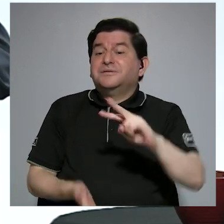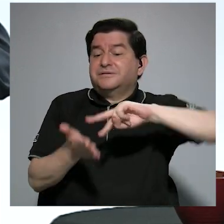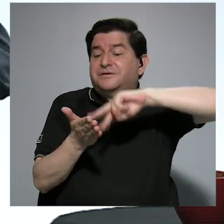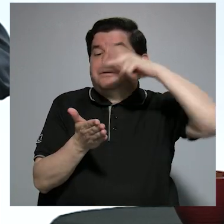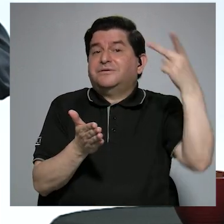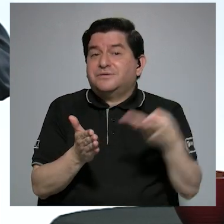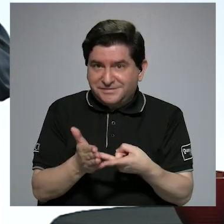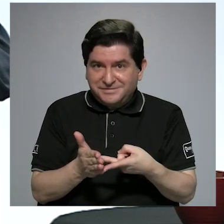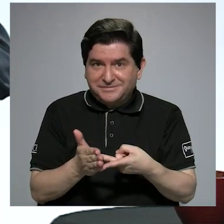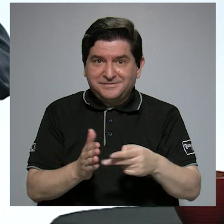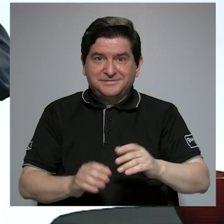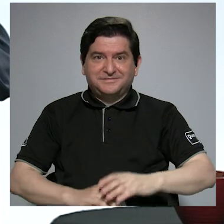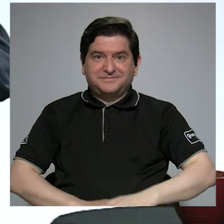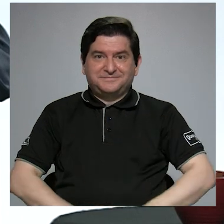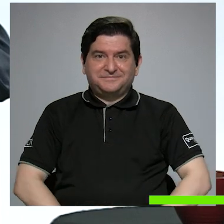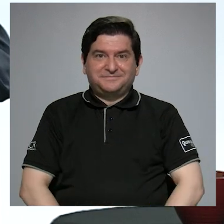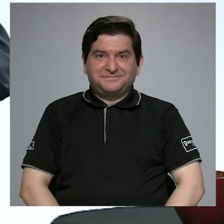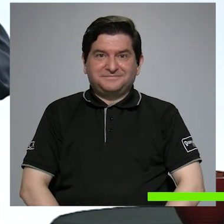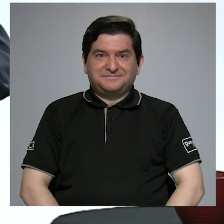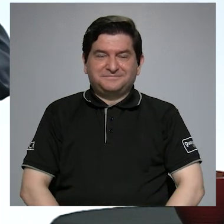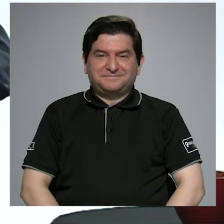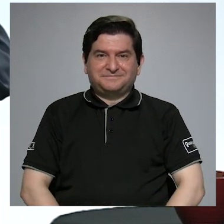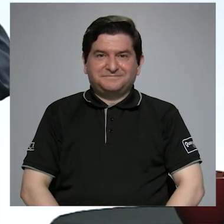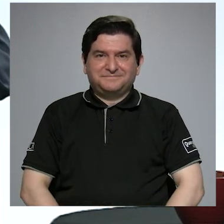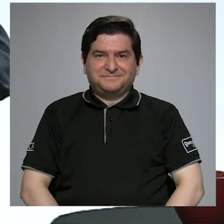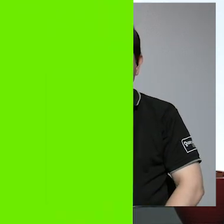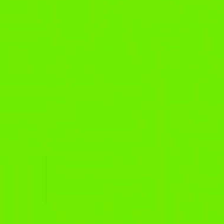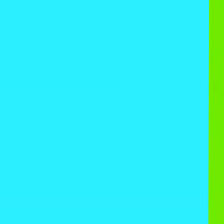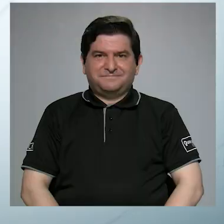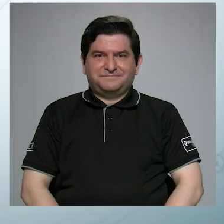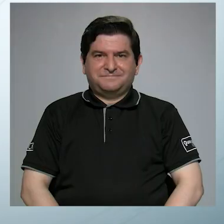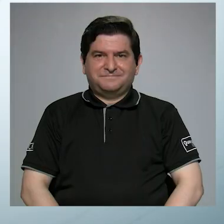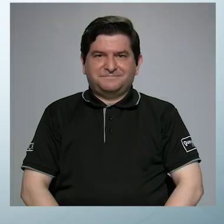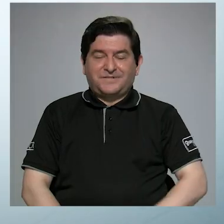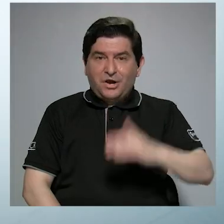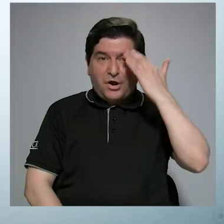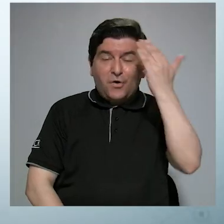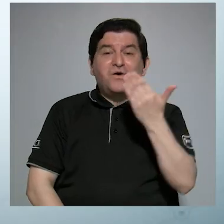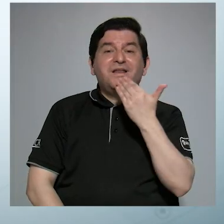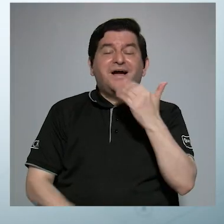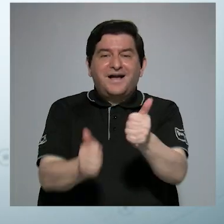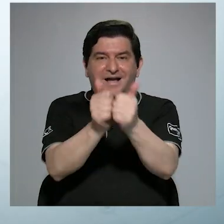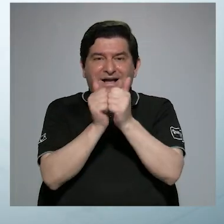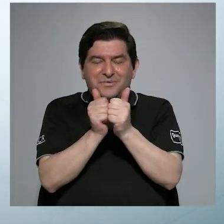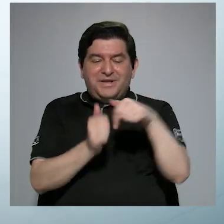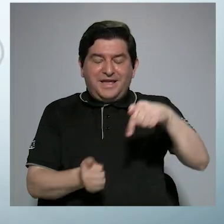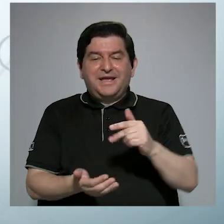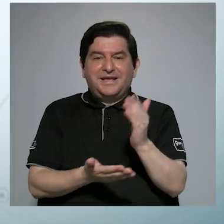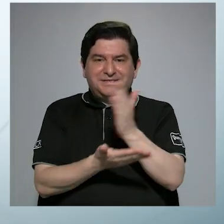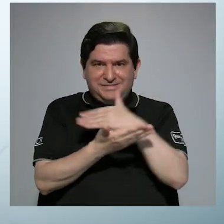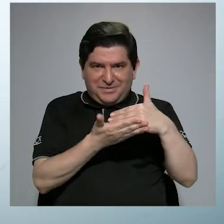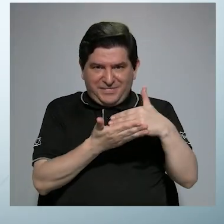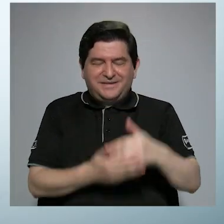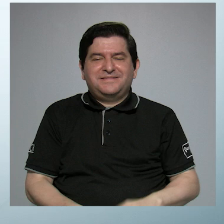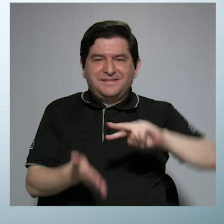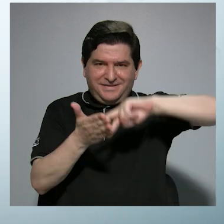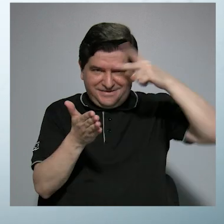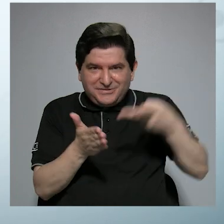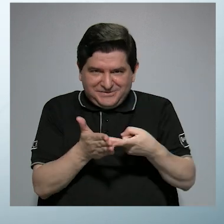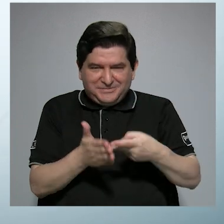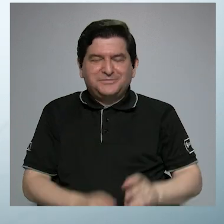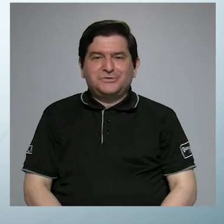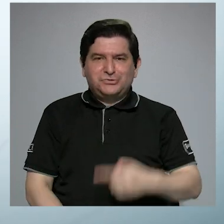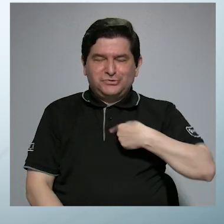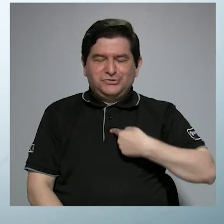sin antes ver nuestra sección Conceptos. Hola, gracias por acompañarnos en este espacio que hemos